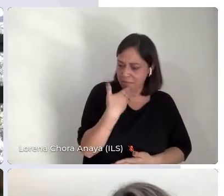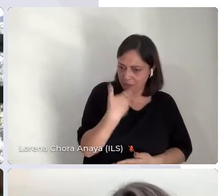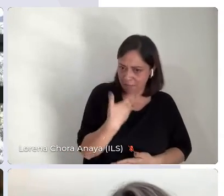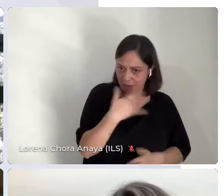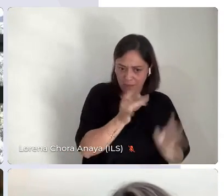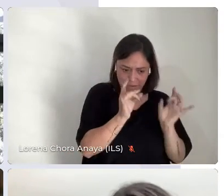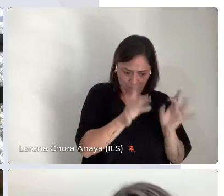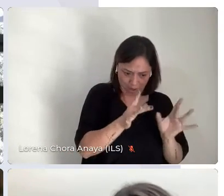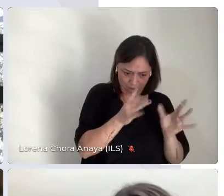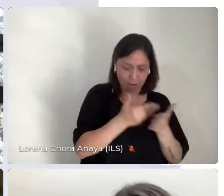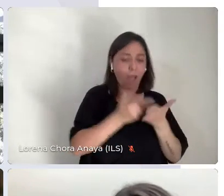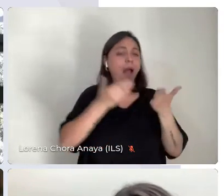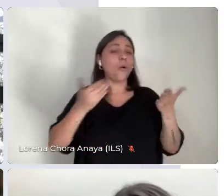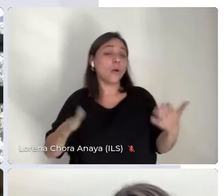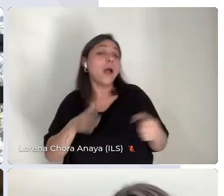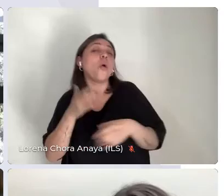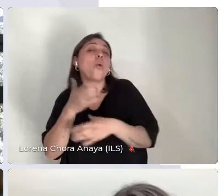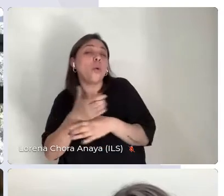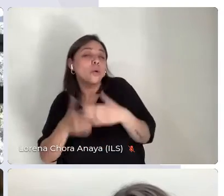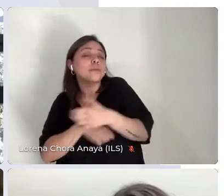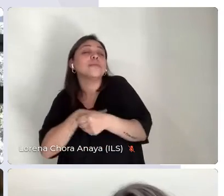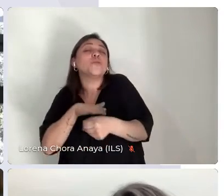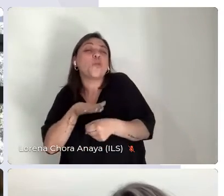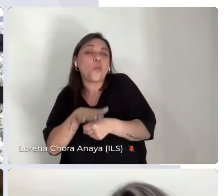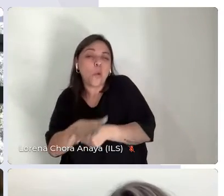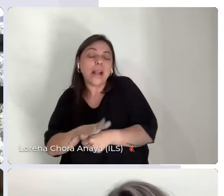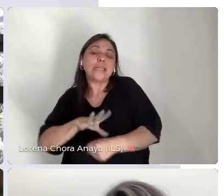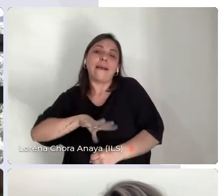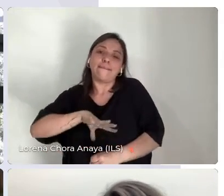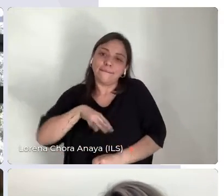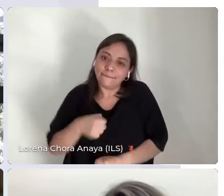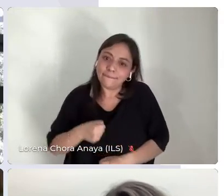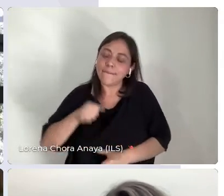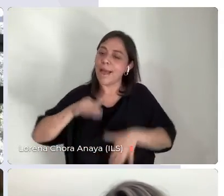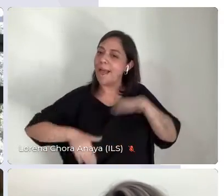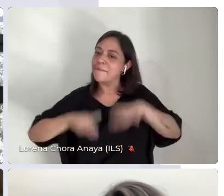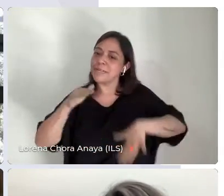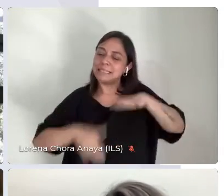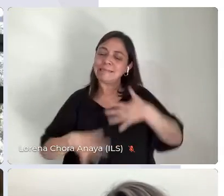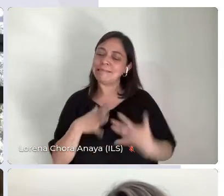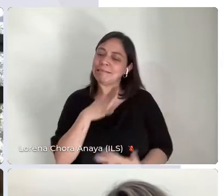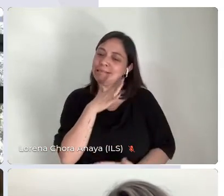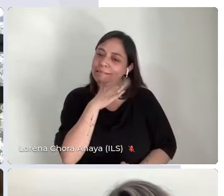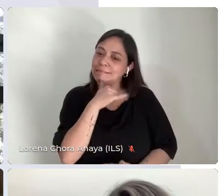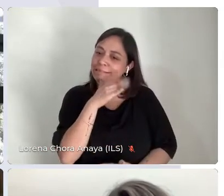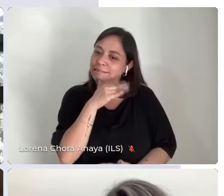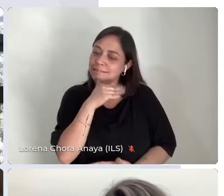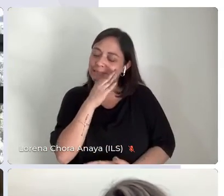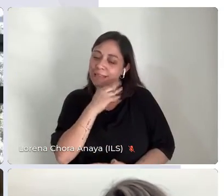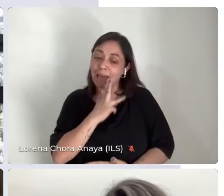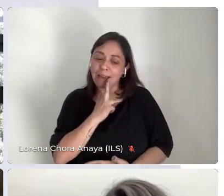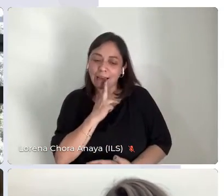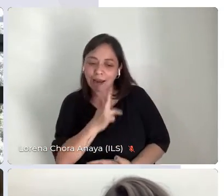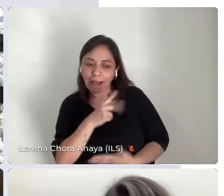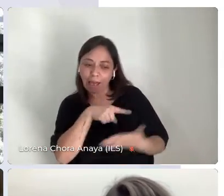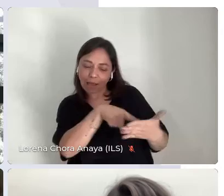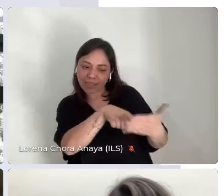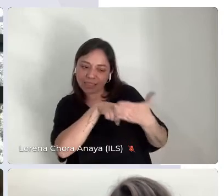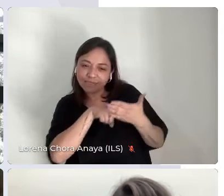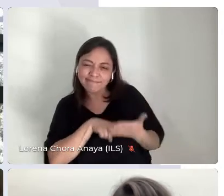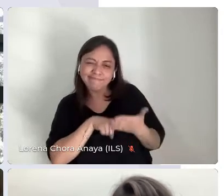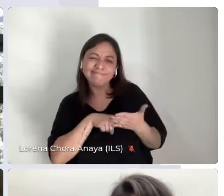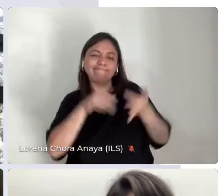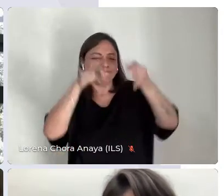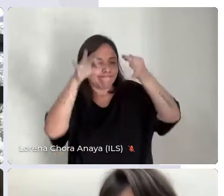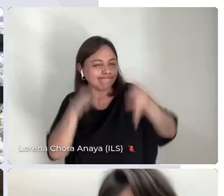en las que los esfuerzos colaborativos no alcanzaron los resultados esperados y pues si nos pueden